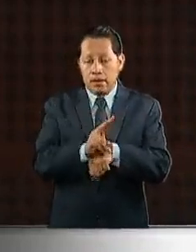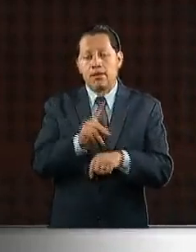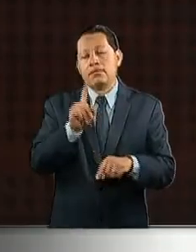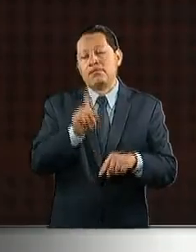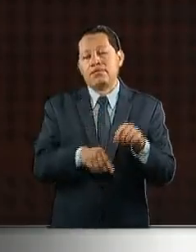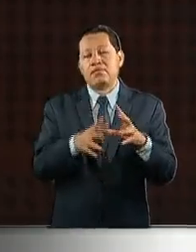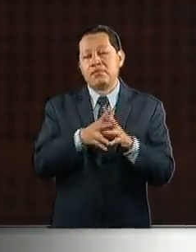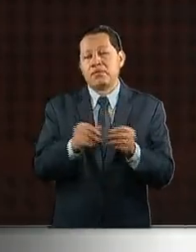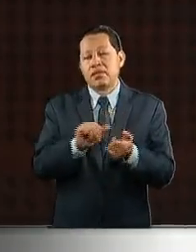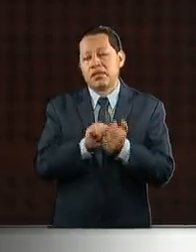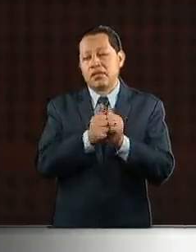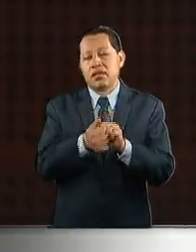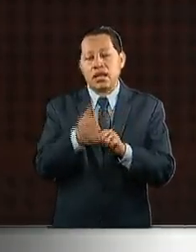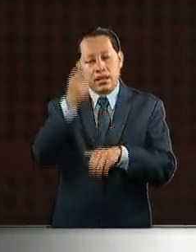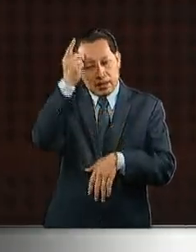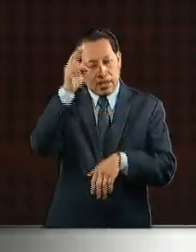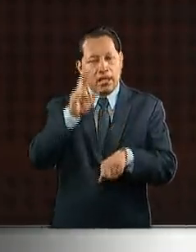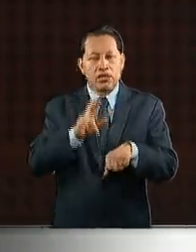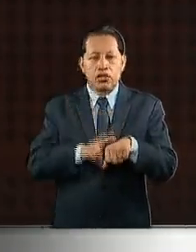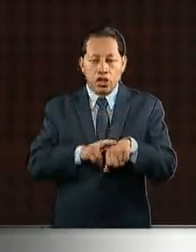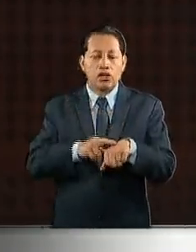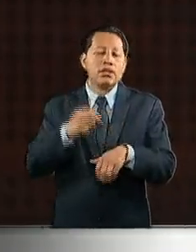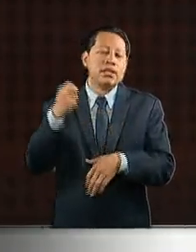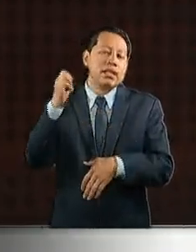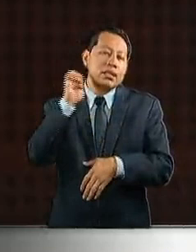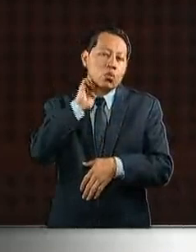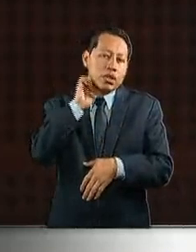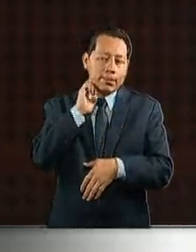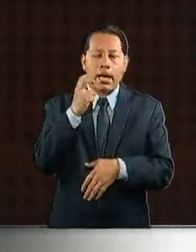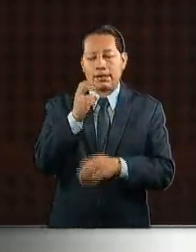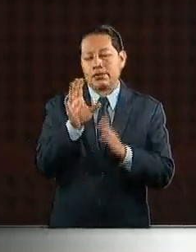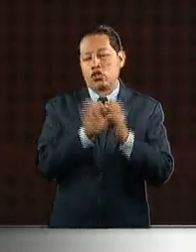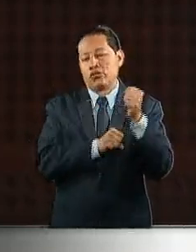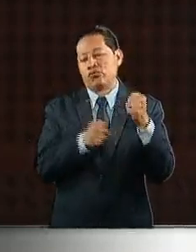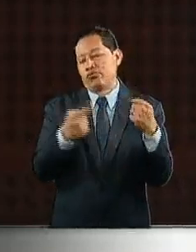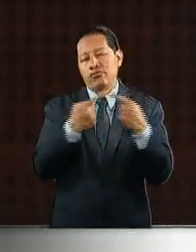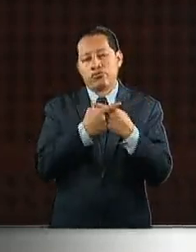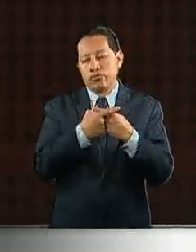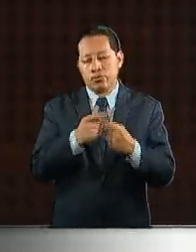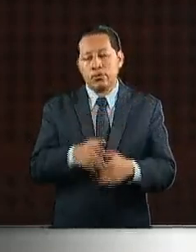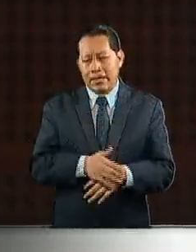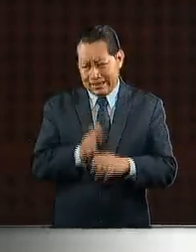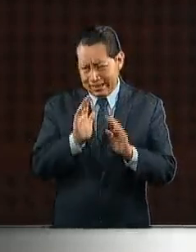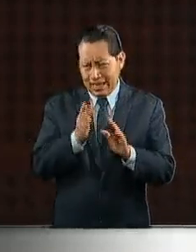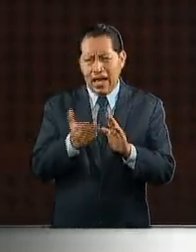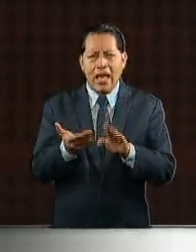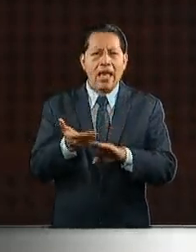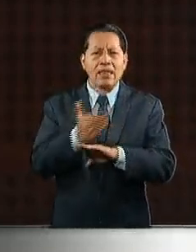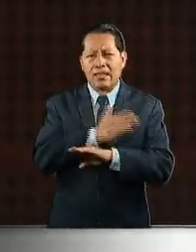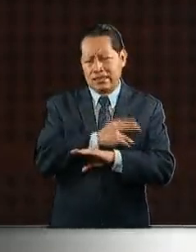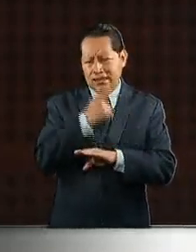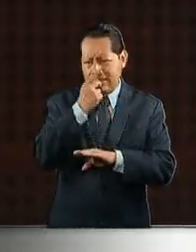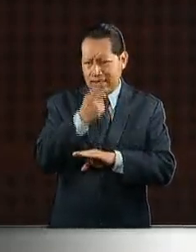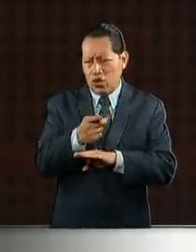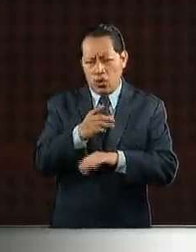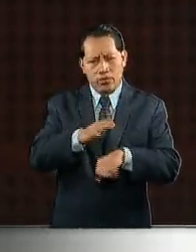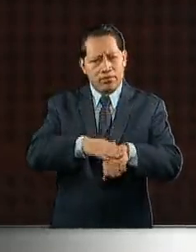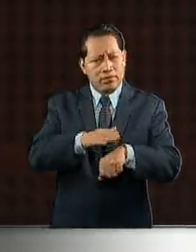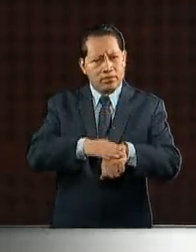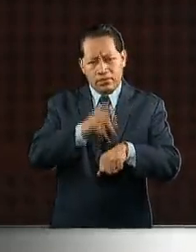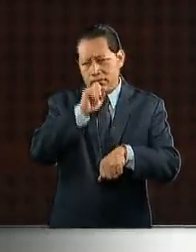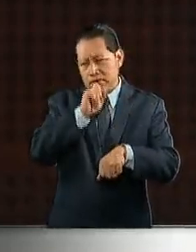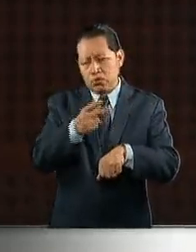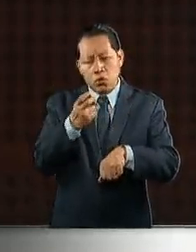en dirección ejecutiva, es contrario a la Constitución. Ya lo hemos señalado y, por supuesto, es